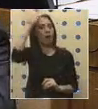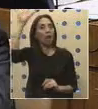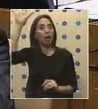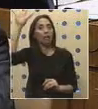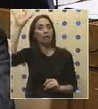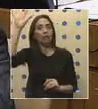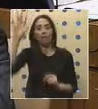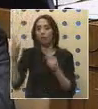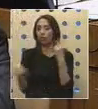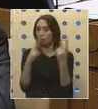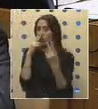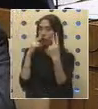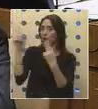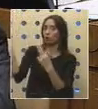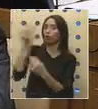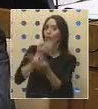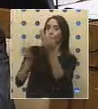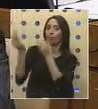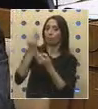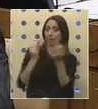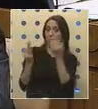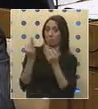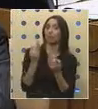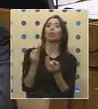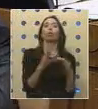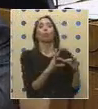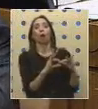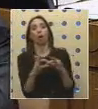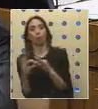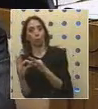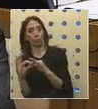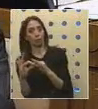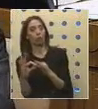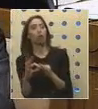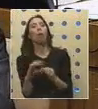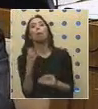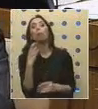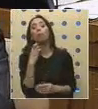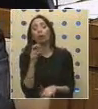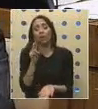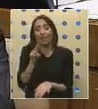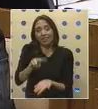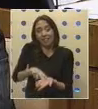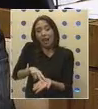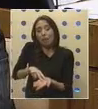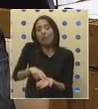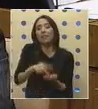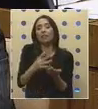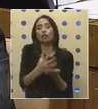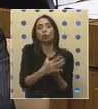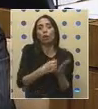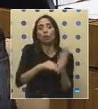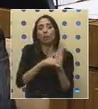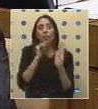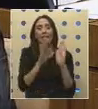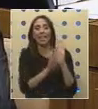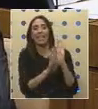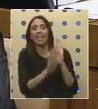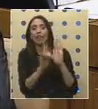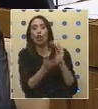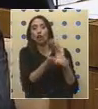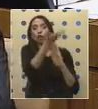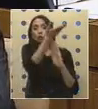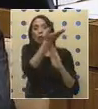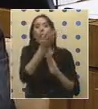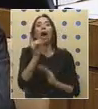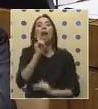argumental que hemos conocido. Porque efectivamente a quienes importa realmente que el salario mínimo no suba son a las